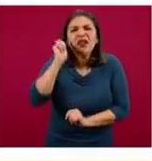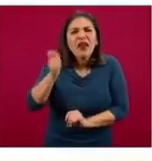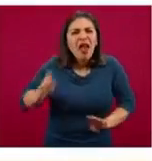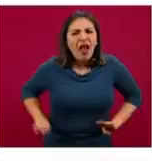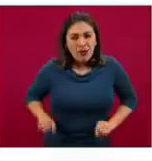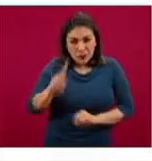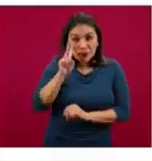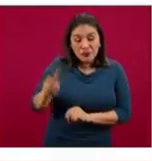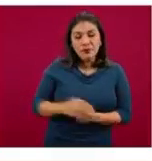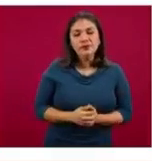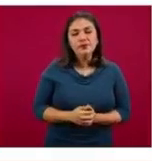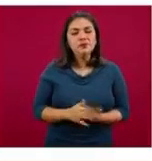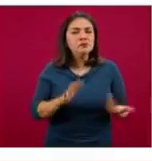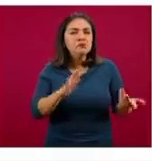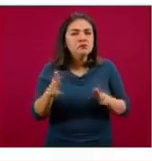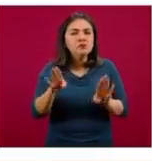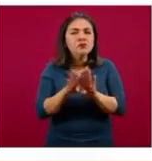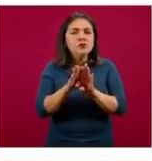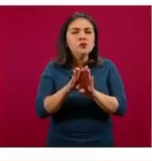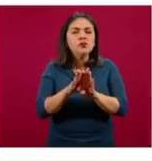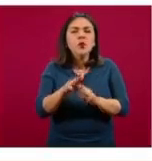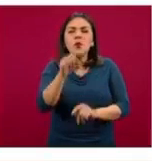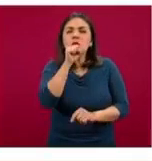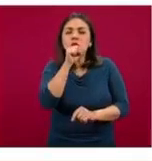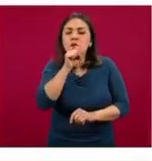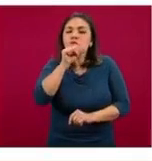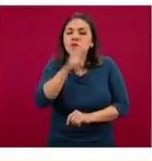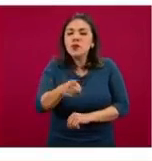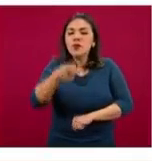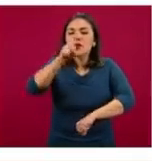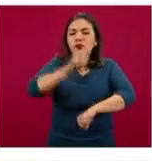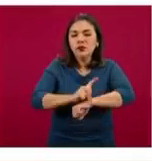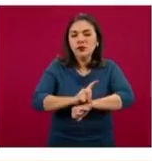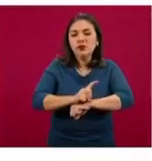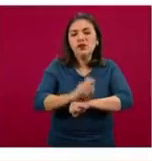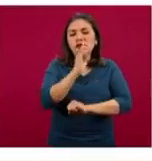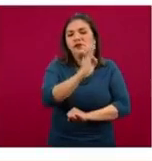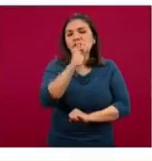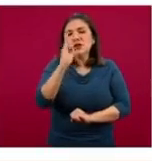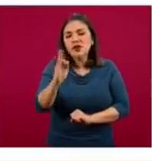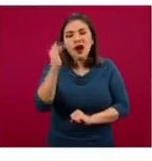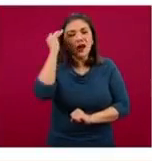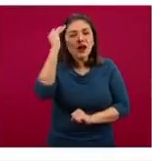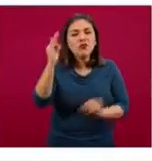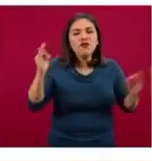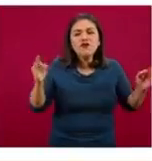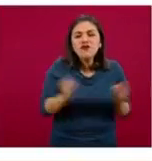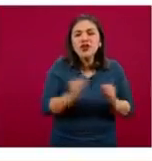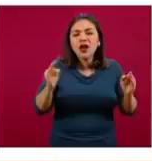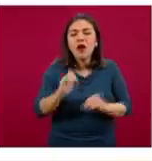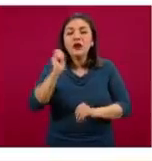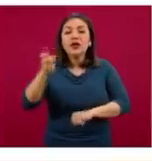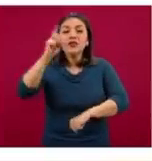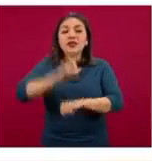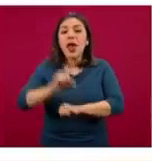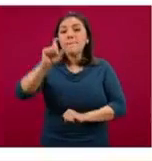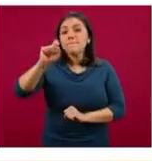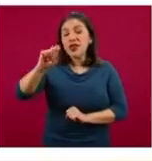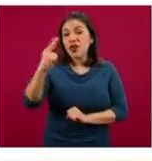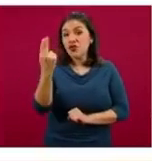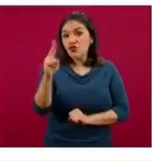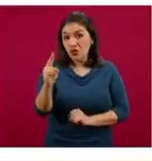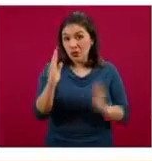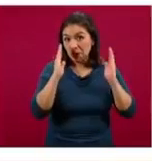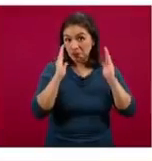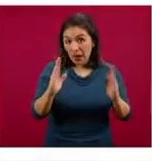ustedes pueden ver, si hacemos un corte para el mismo punto para cada una de las temporadas, que es el 20 de noviembre,